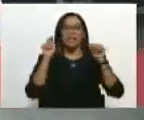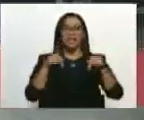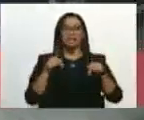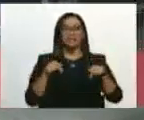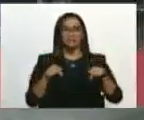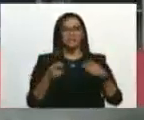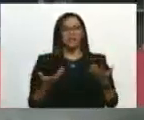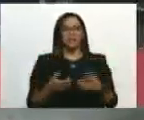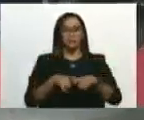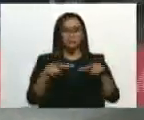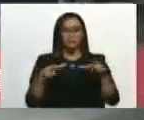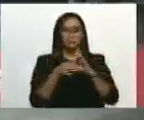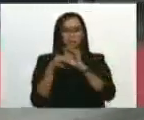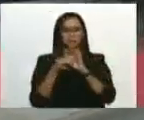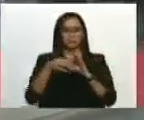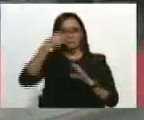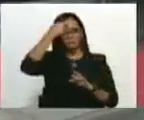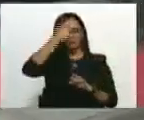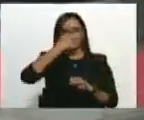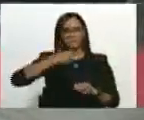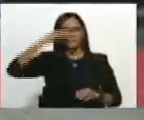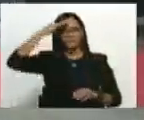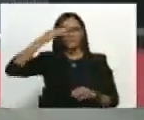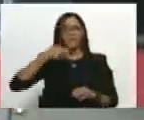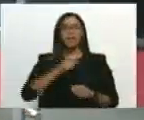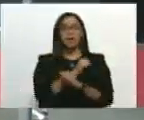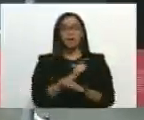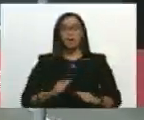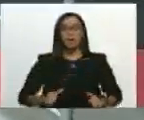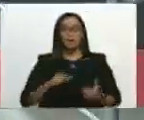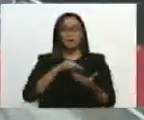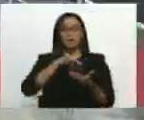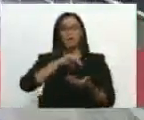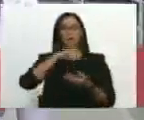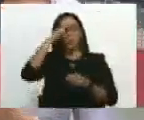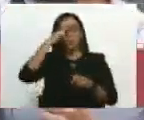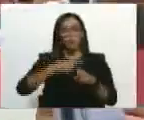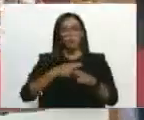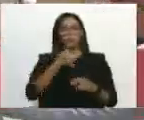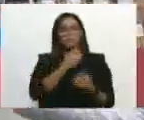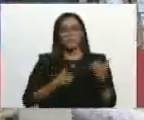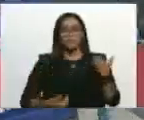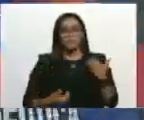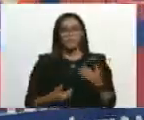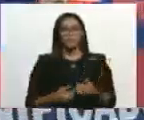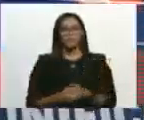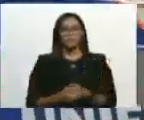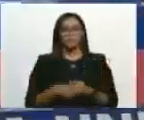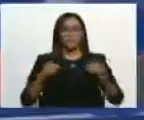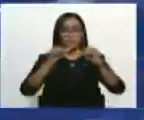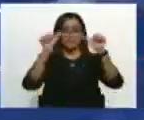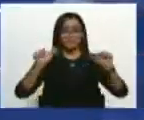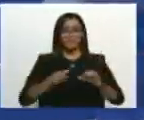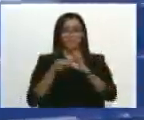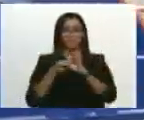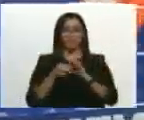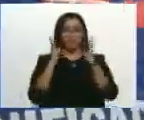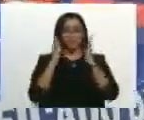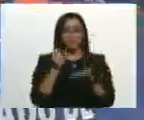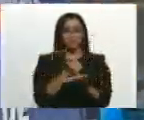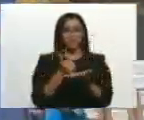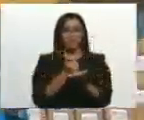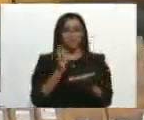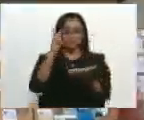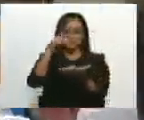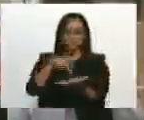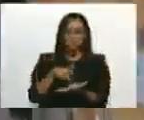en unión cívico-militar con la Guardia de Honor Presidencial, el Sistema Unificado de Atención Farmacéutica hizo acto de